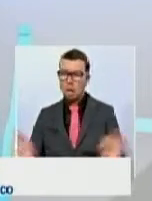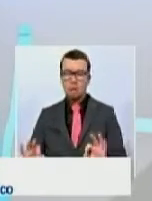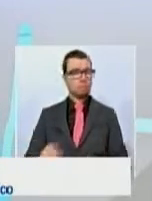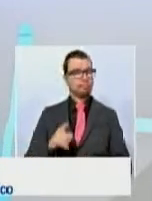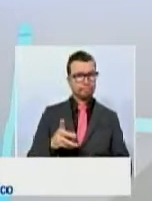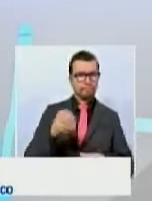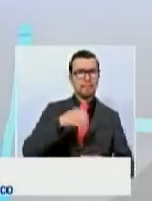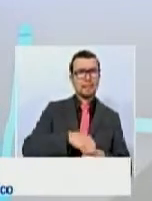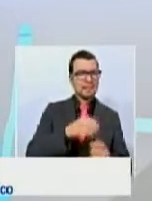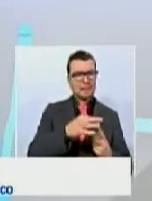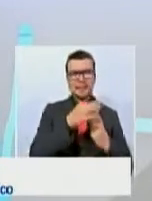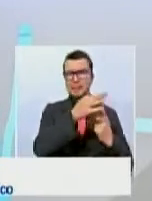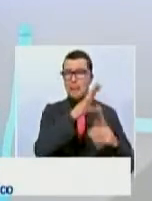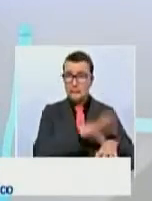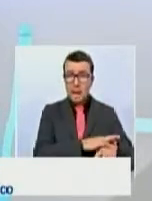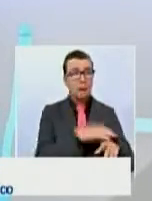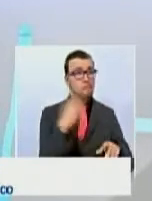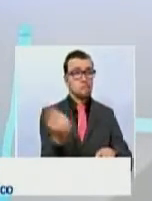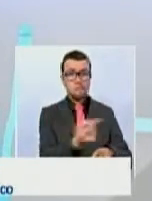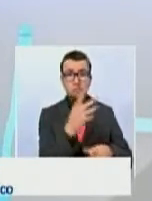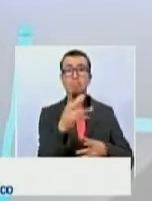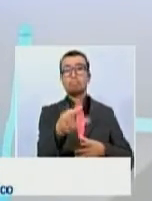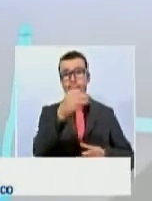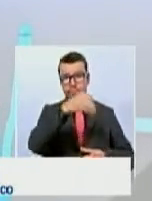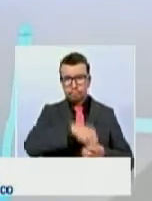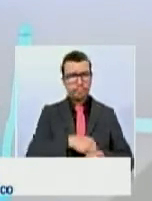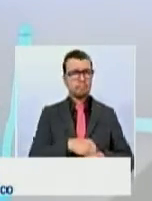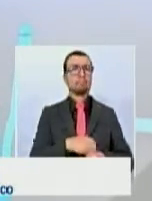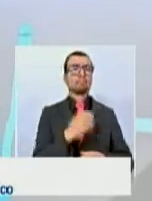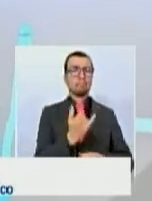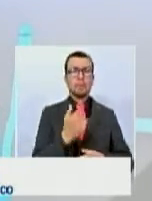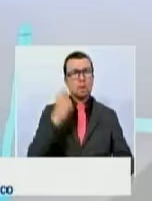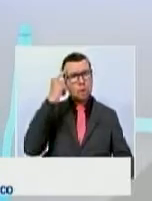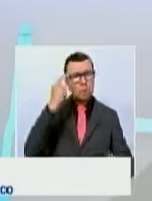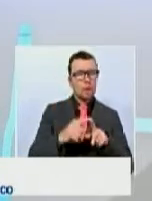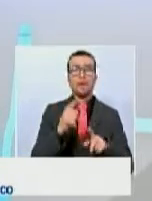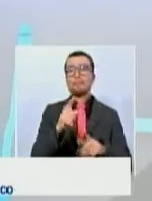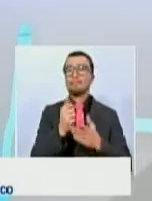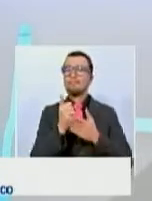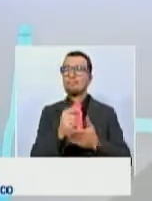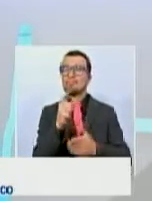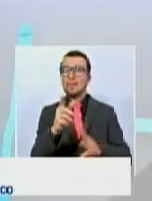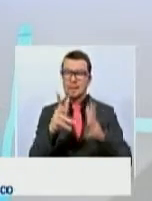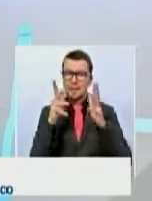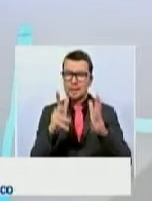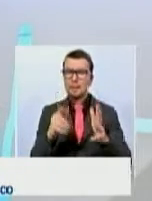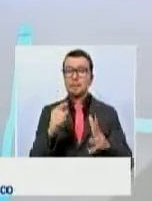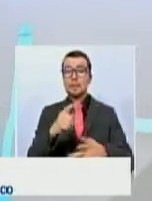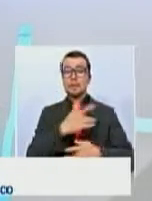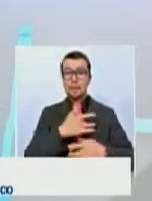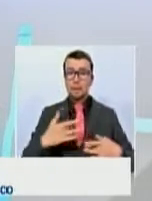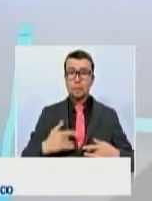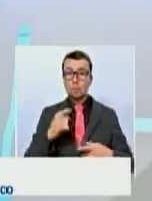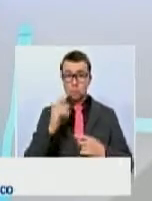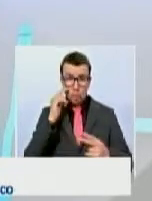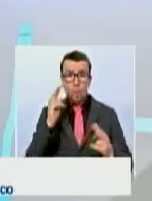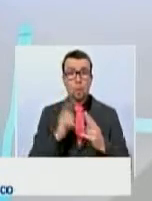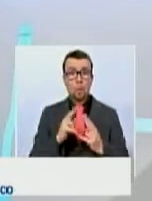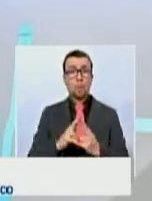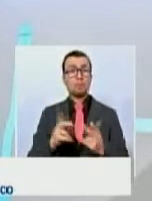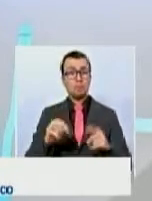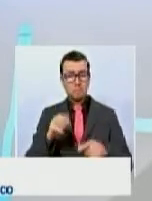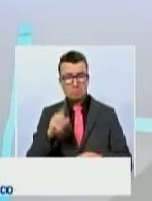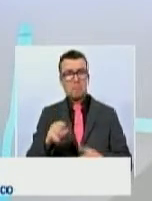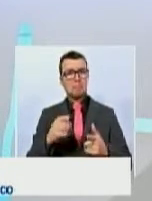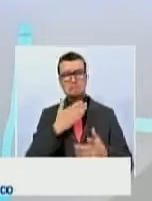especialidades médicas y nuestra única finalidad es hacer un proceso de educación en salud, que ustedes conozcan y se familiaricen más